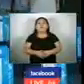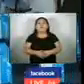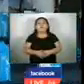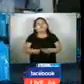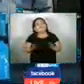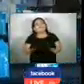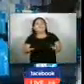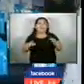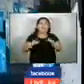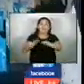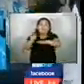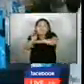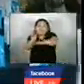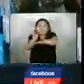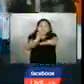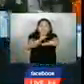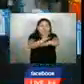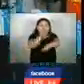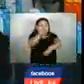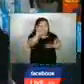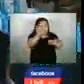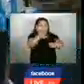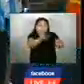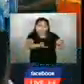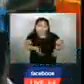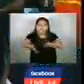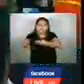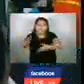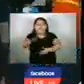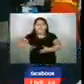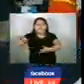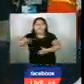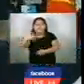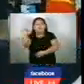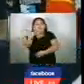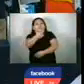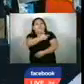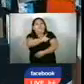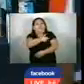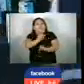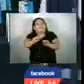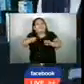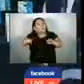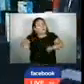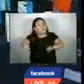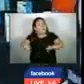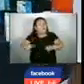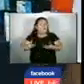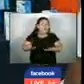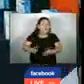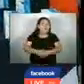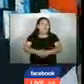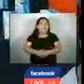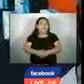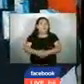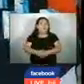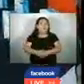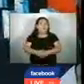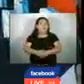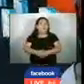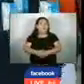También pues se recomienda a la población a acercarse a cualquier centro de vacunación para adquirir